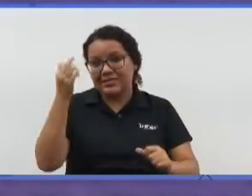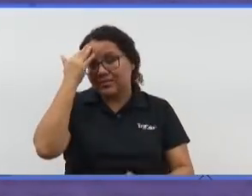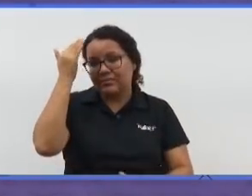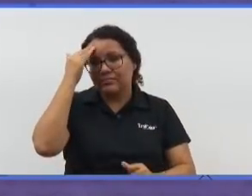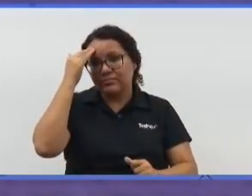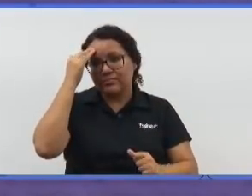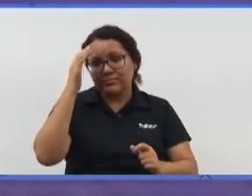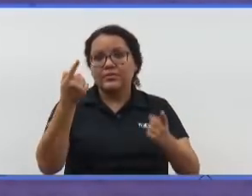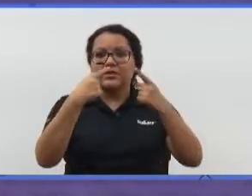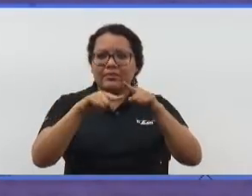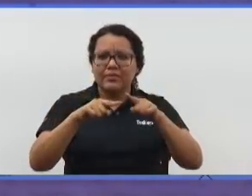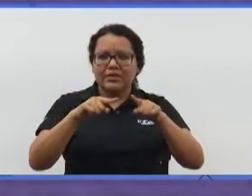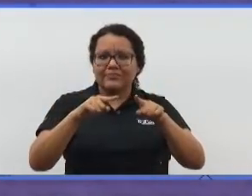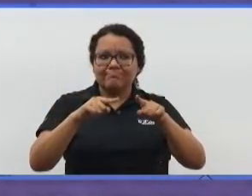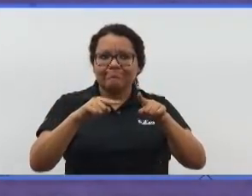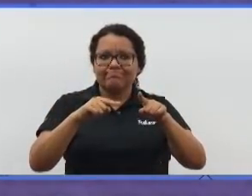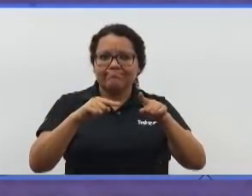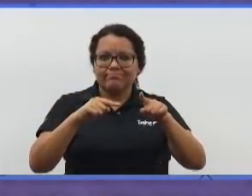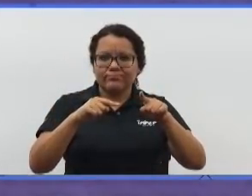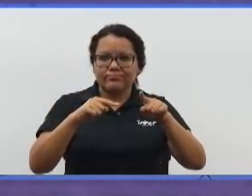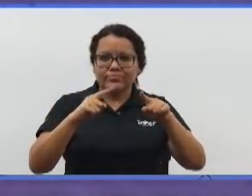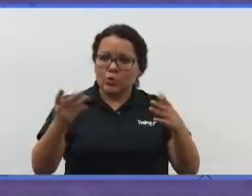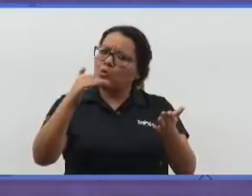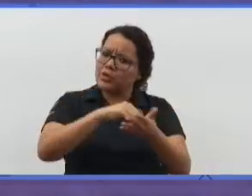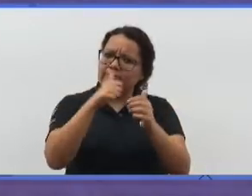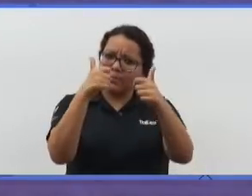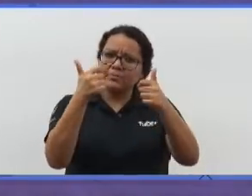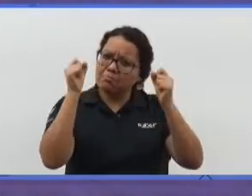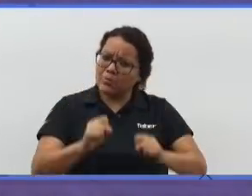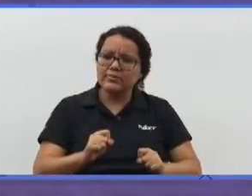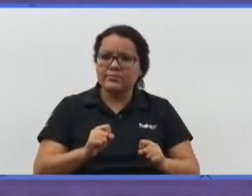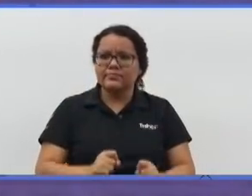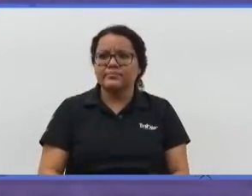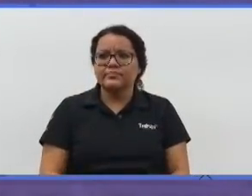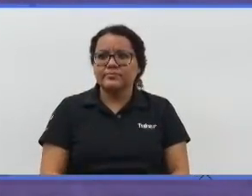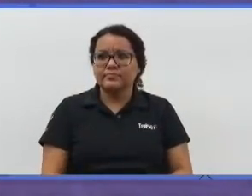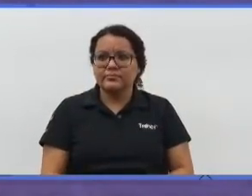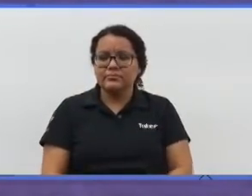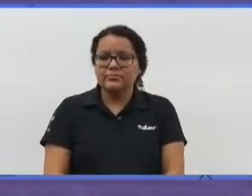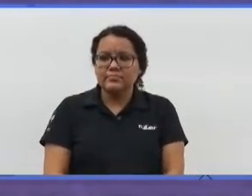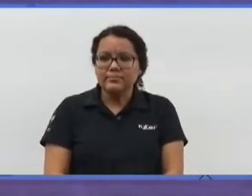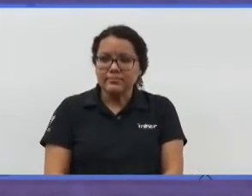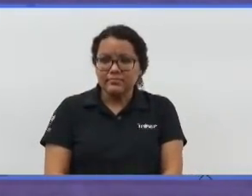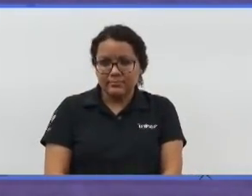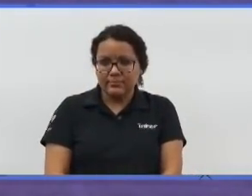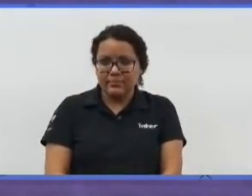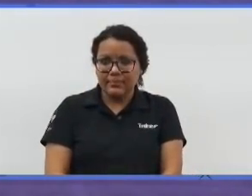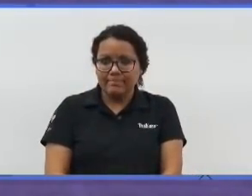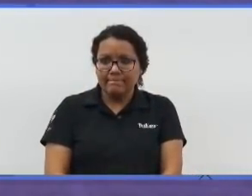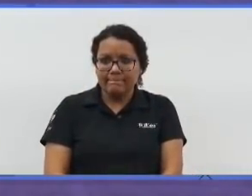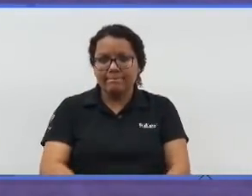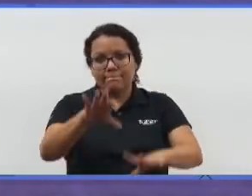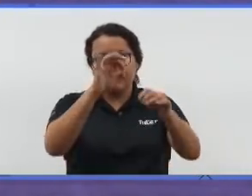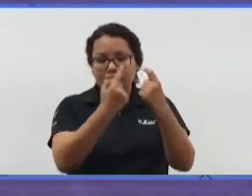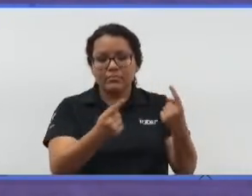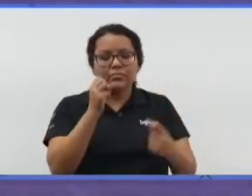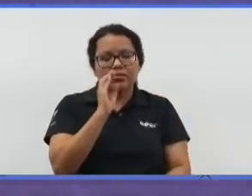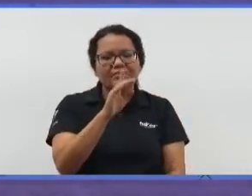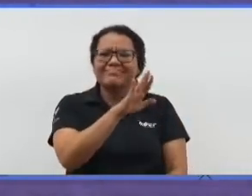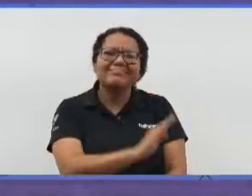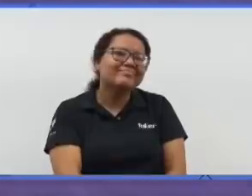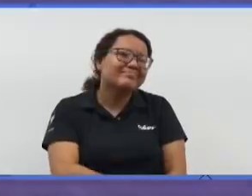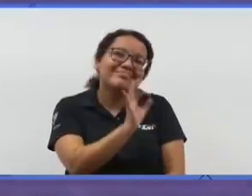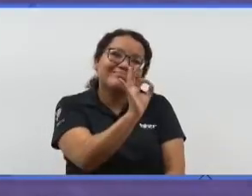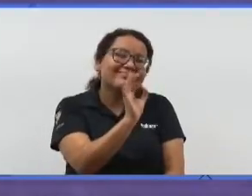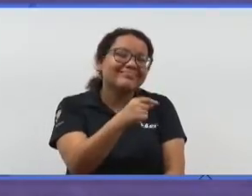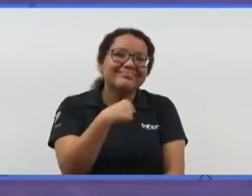pero nunca es tarde aunque es tarde de alguna personalidad nuevo pastor es que